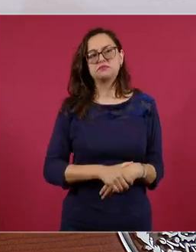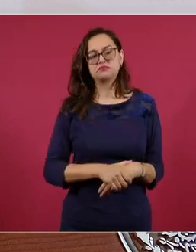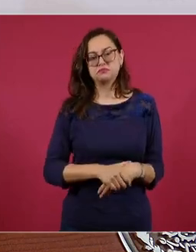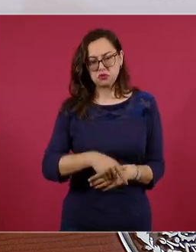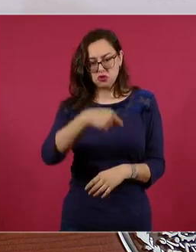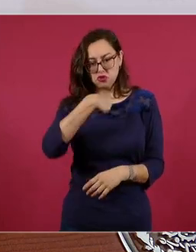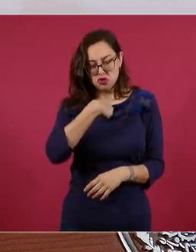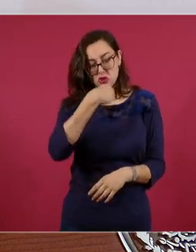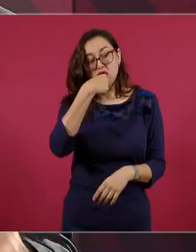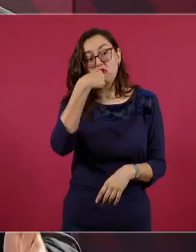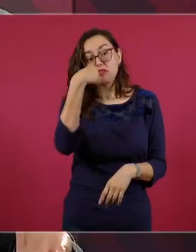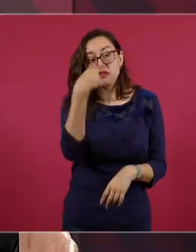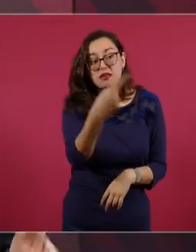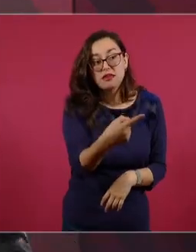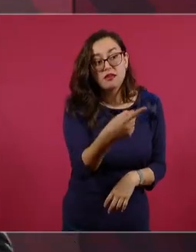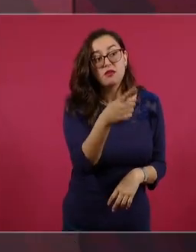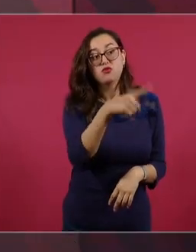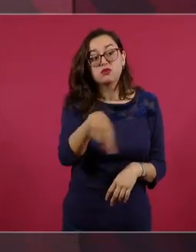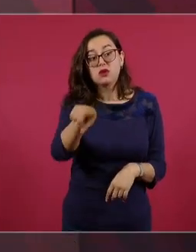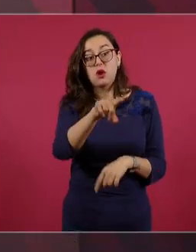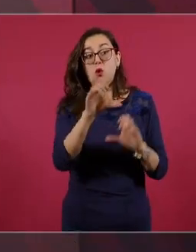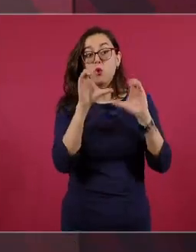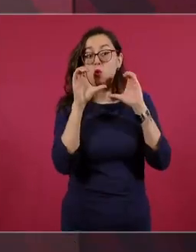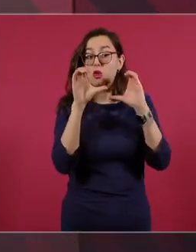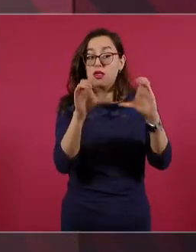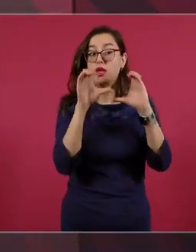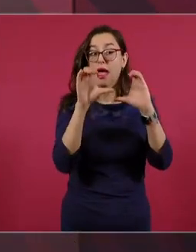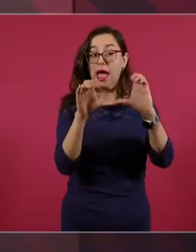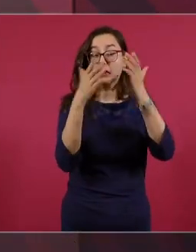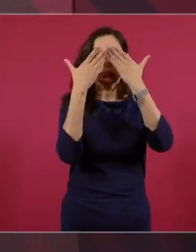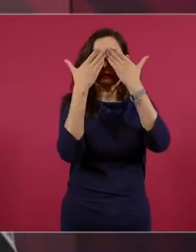no vayan a estar pensando